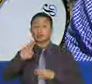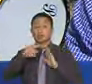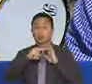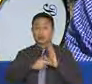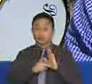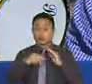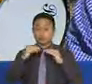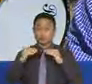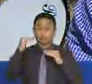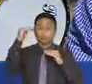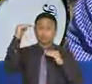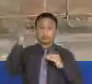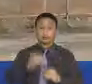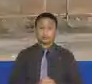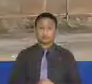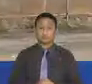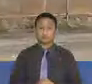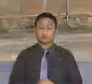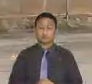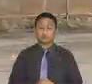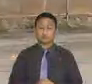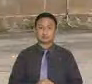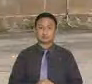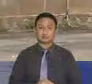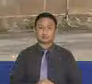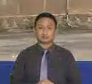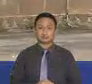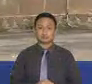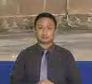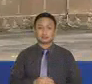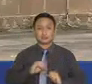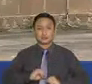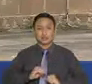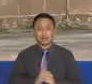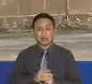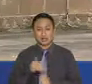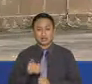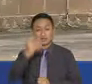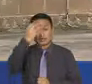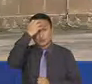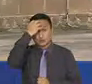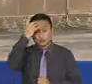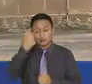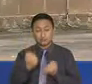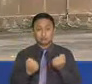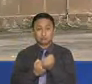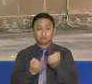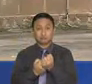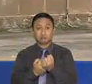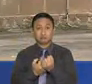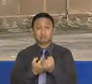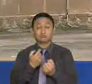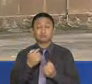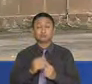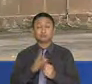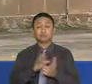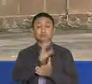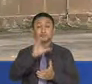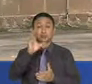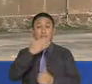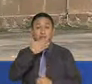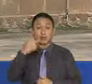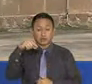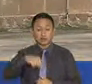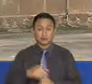la jerarquía más alta parte de la antigüedad seguimos Rescatando este valor educativo justamente de respaldar a la institución de buscar lo mejor